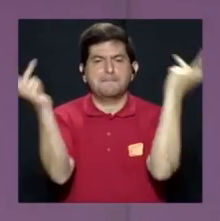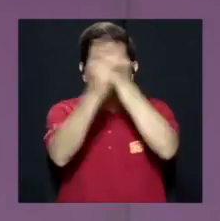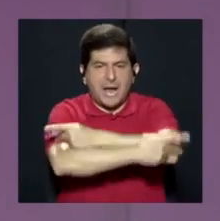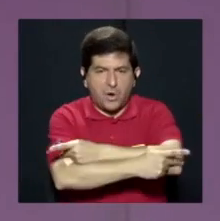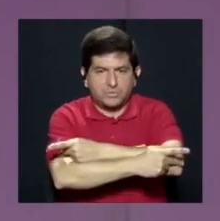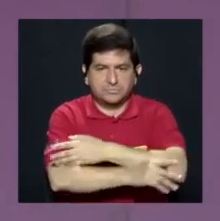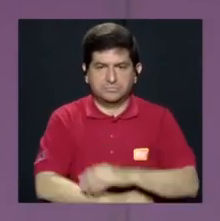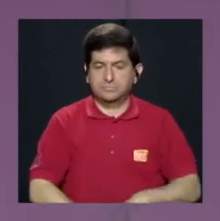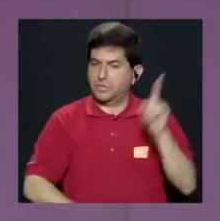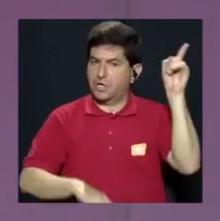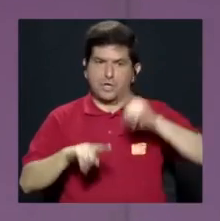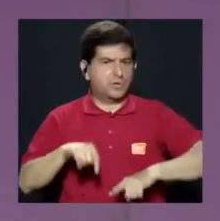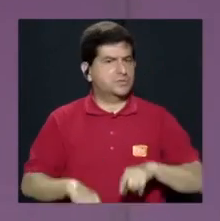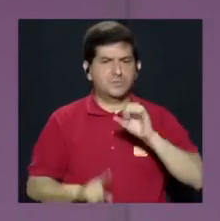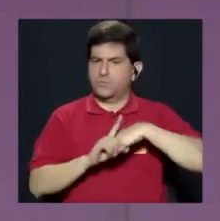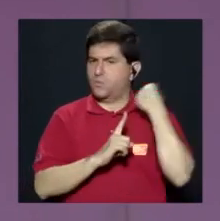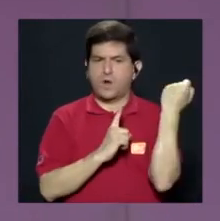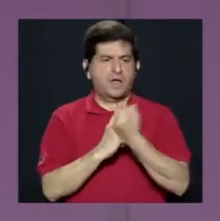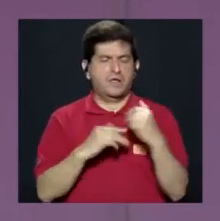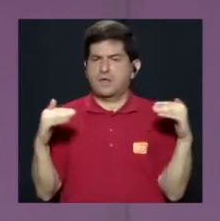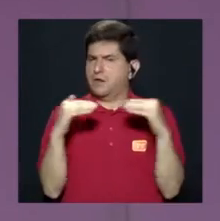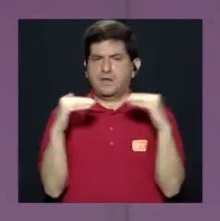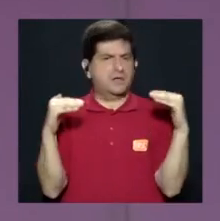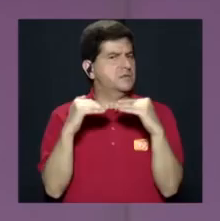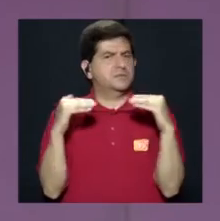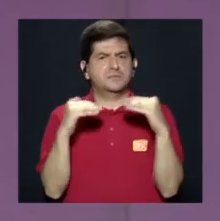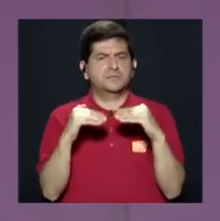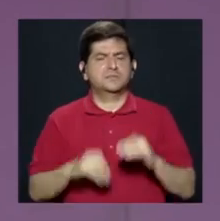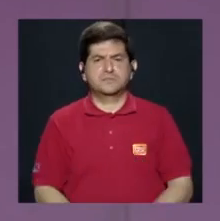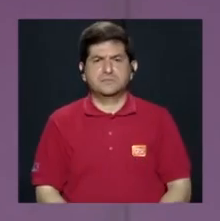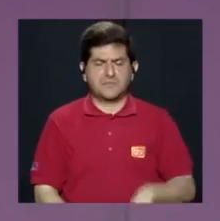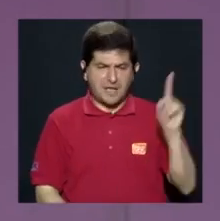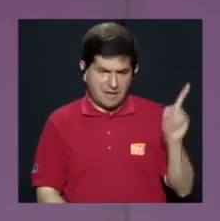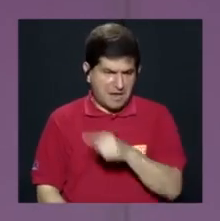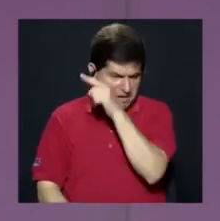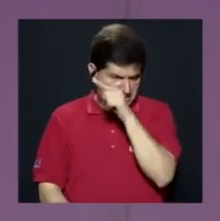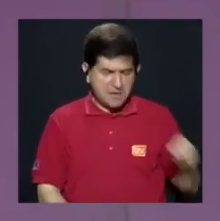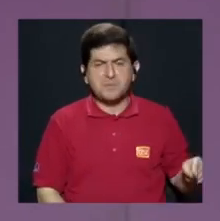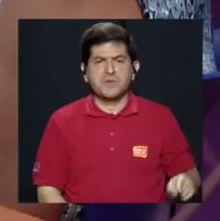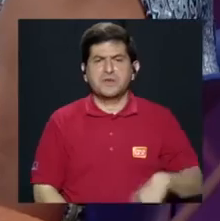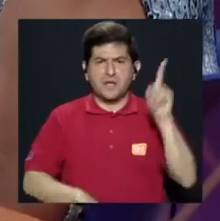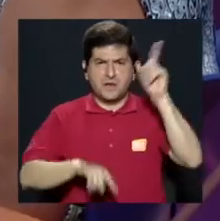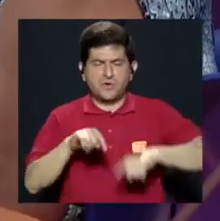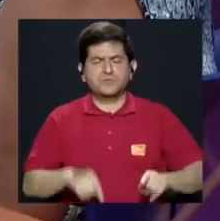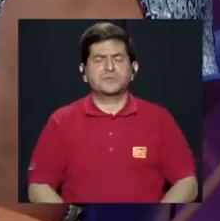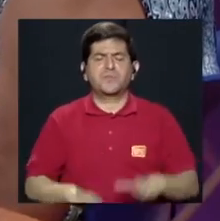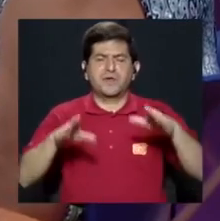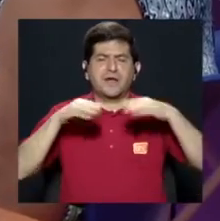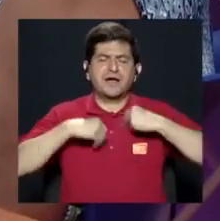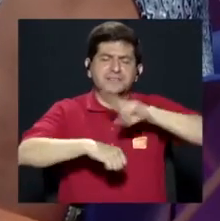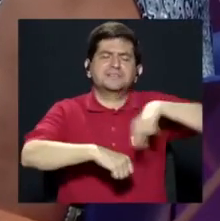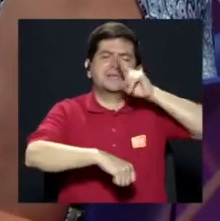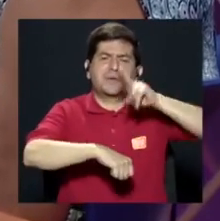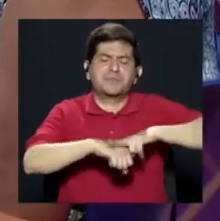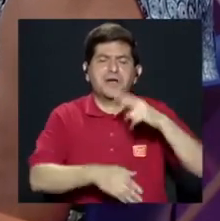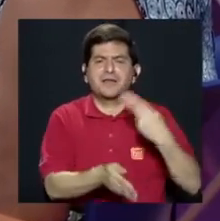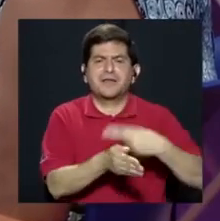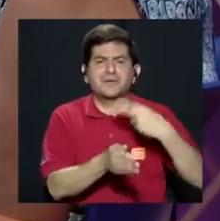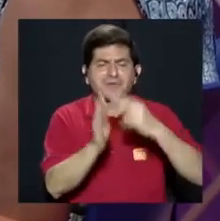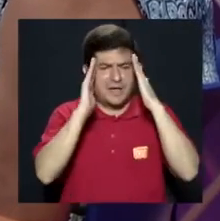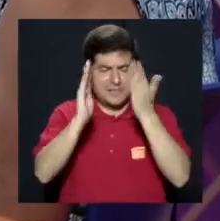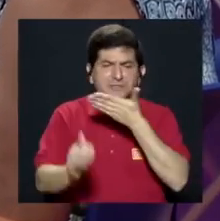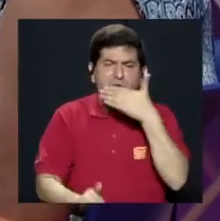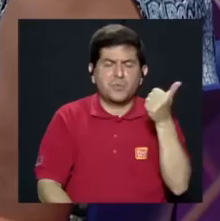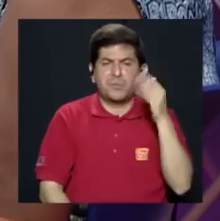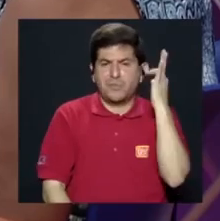atención. Y no puede ser esto posible. Esa inequidad debe ser absolutamente erradicada. No debemos tolerar o naturalizar que en tal hospital tratan mejor a